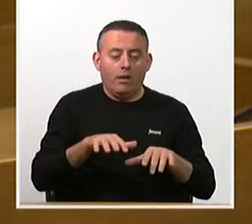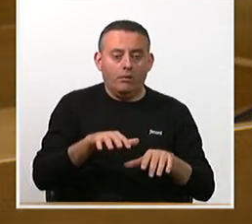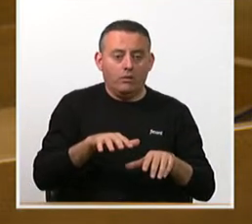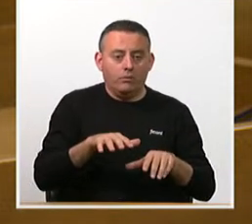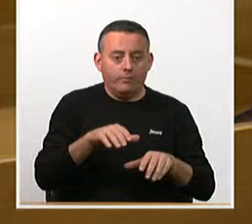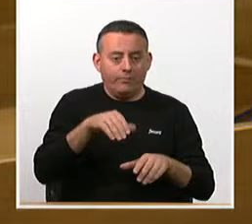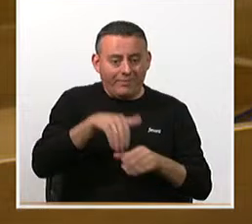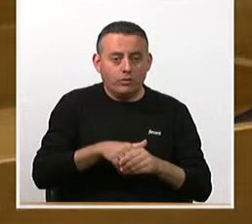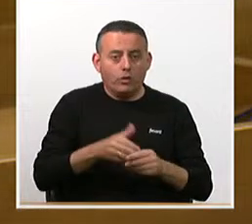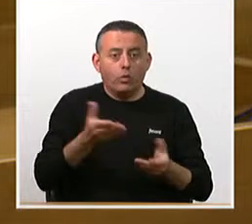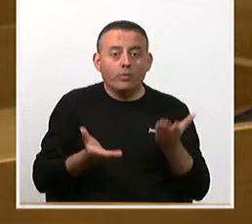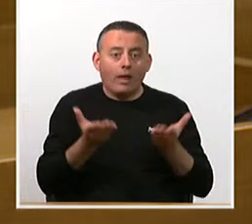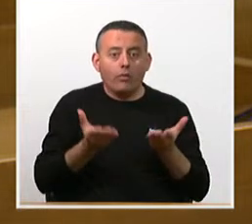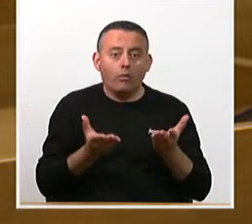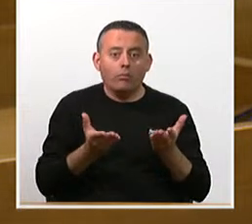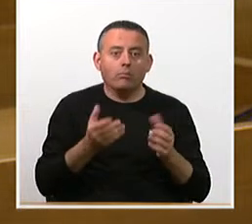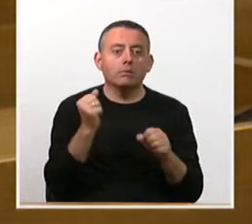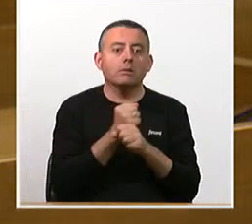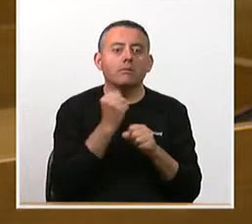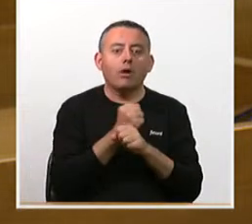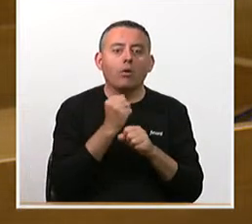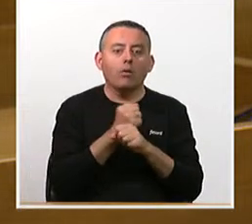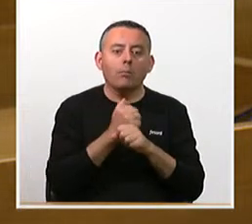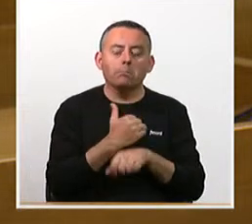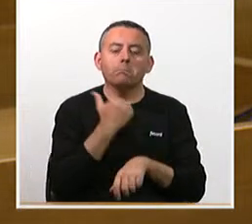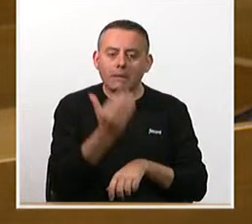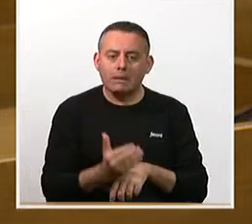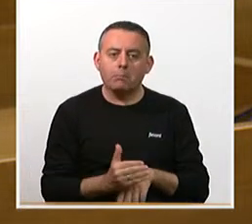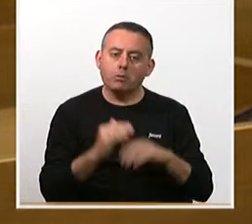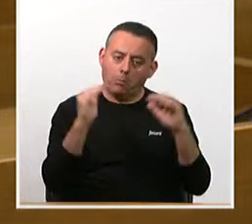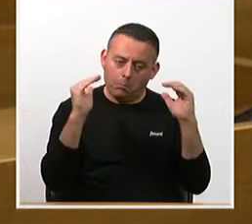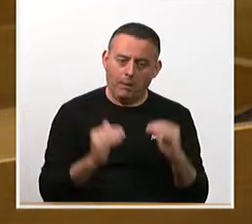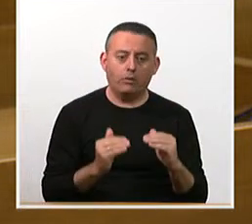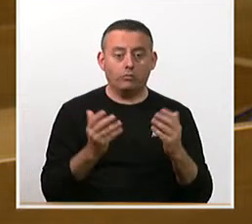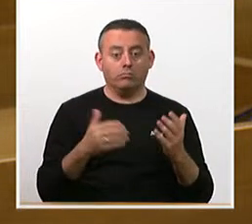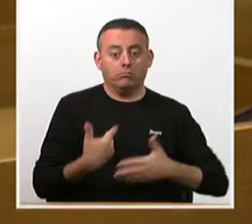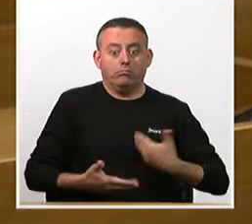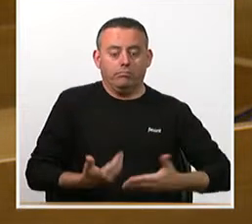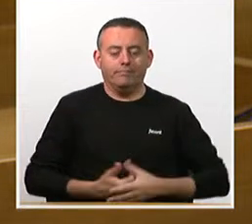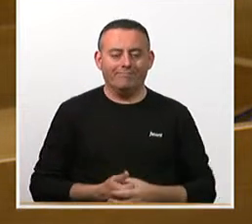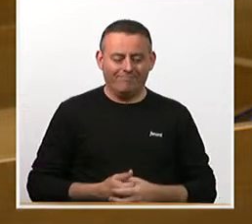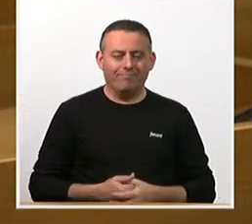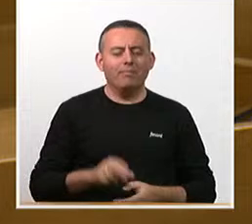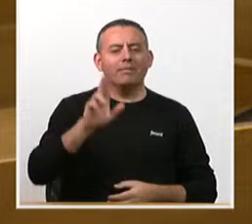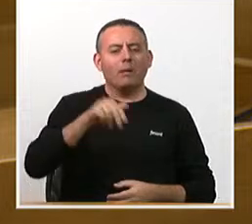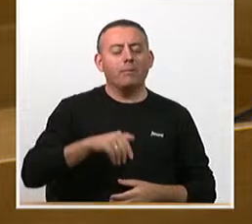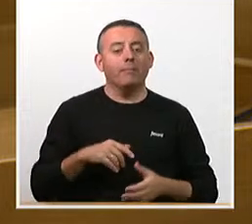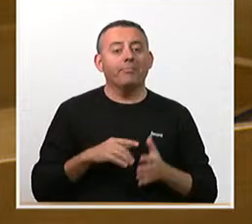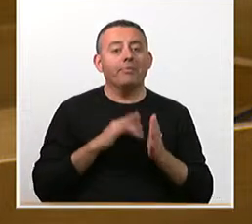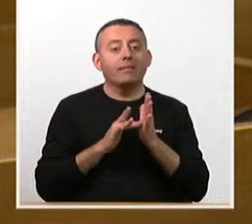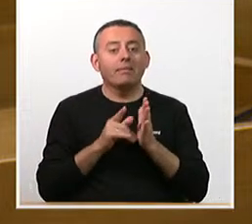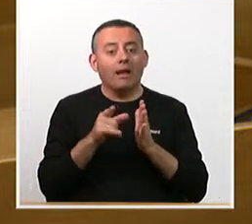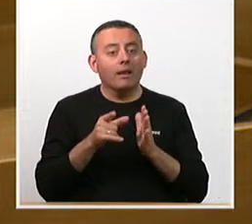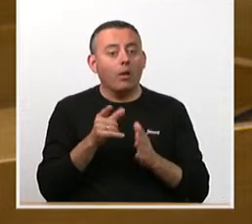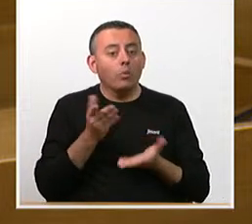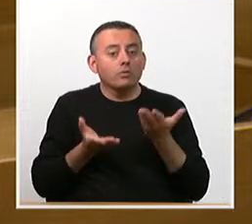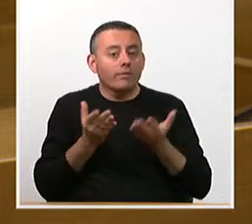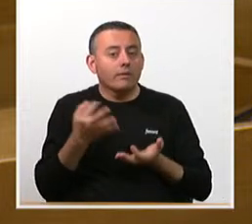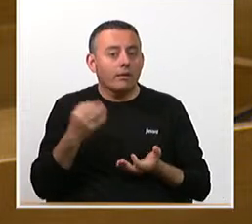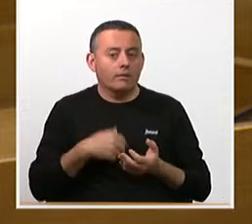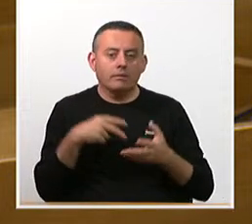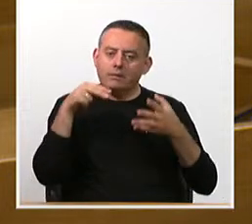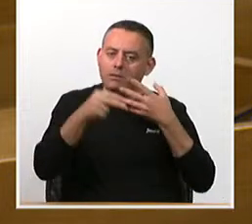judicial otro beneficio importante de la digitalización de la justicia es la mejora de la transparencia y la rendición de